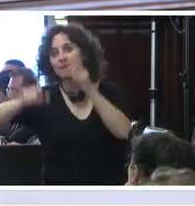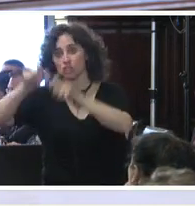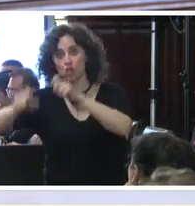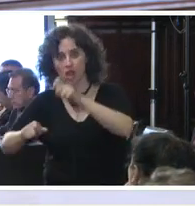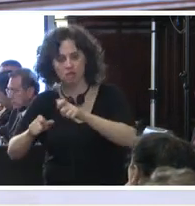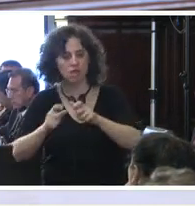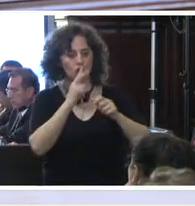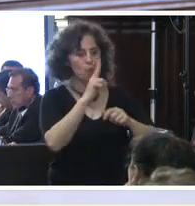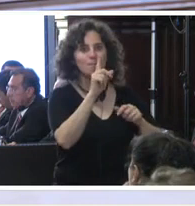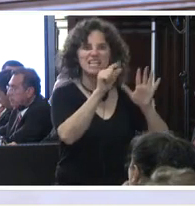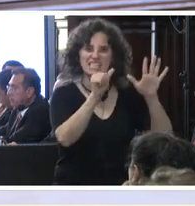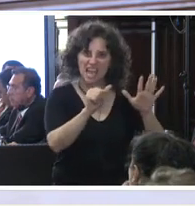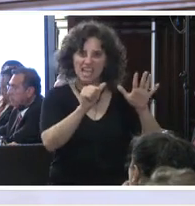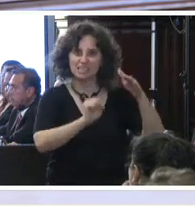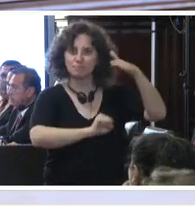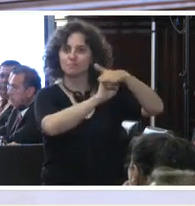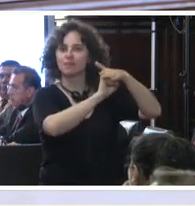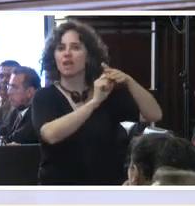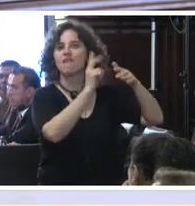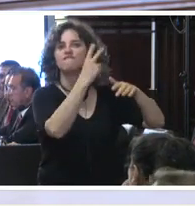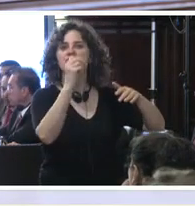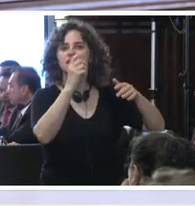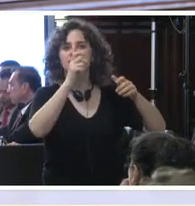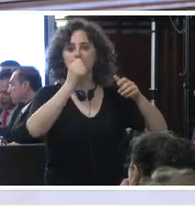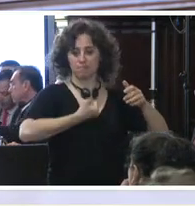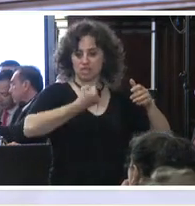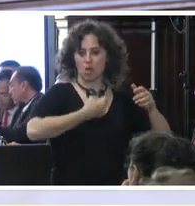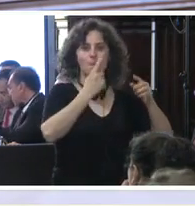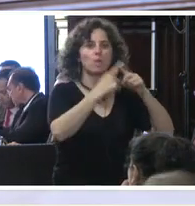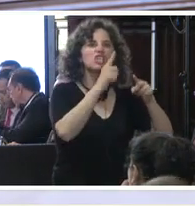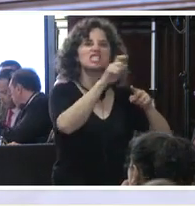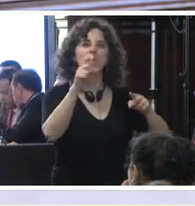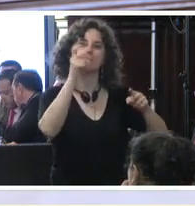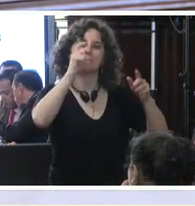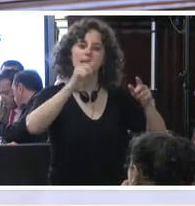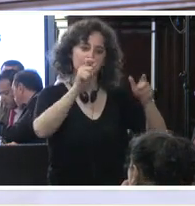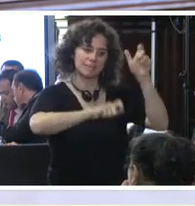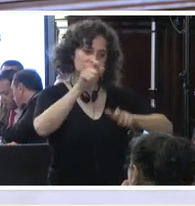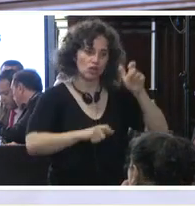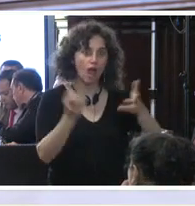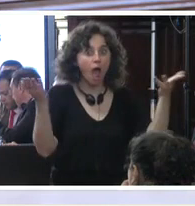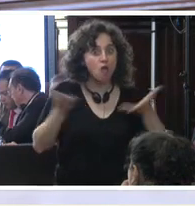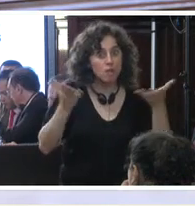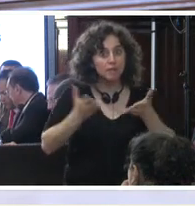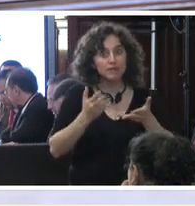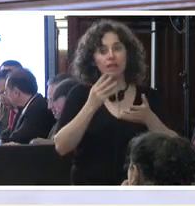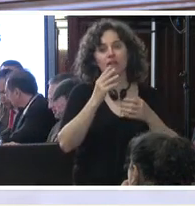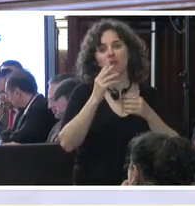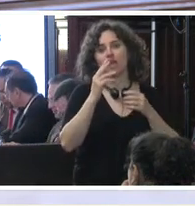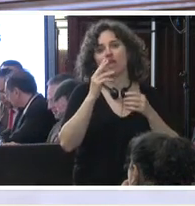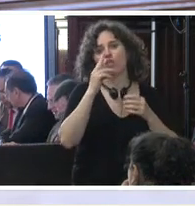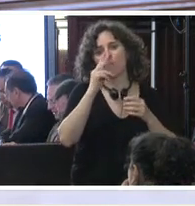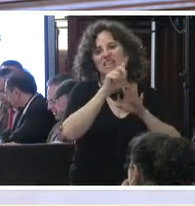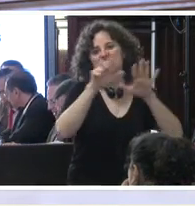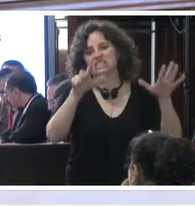En 2006, esta tasa llega a 20 homicidios por cada 100,000 habitantes. Y ahora está en 2007, mucho